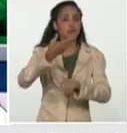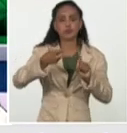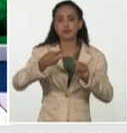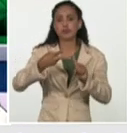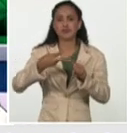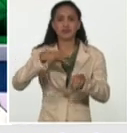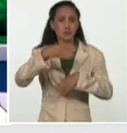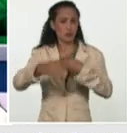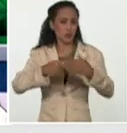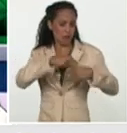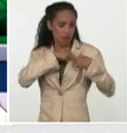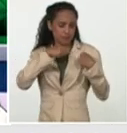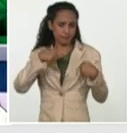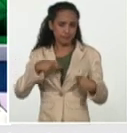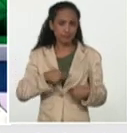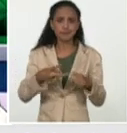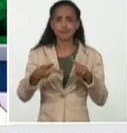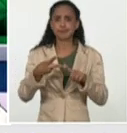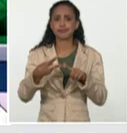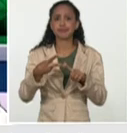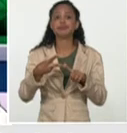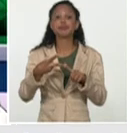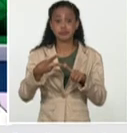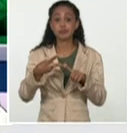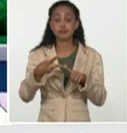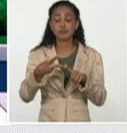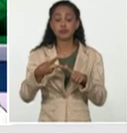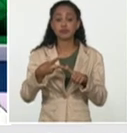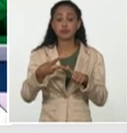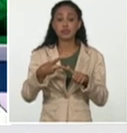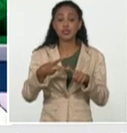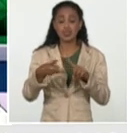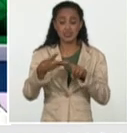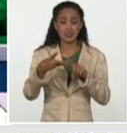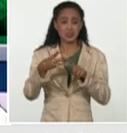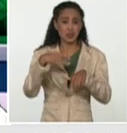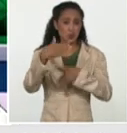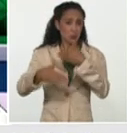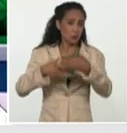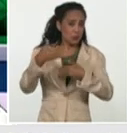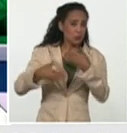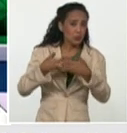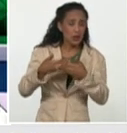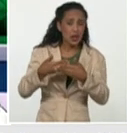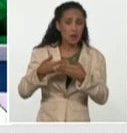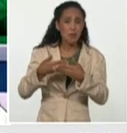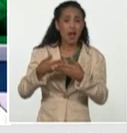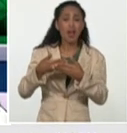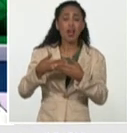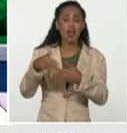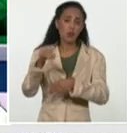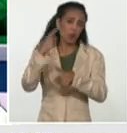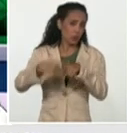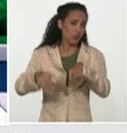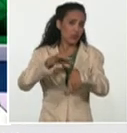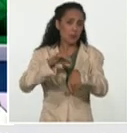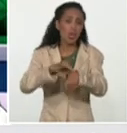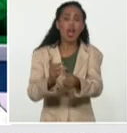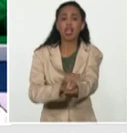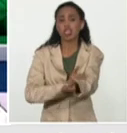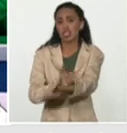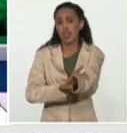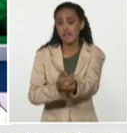cardiopatía isquémica, lamentablemente una enfermedad renal crónica, diabetes mellitus, asma